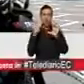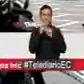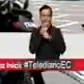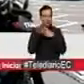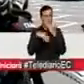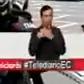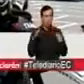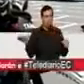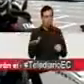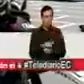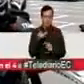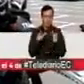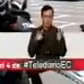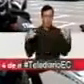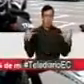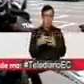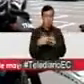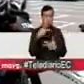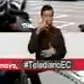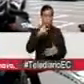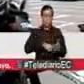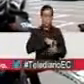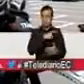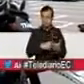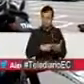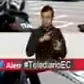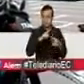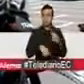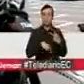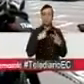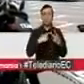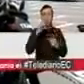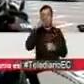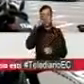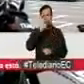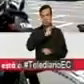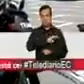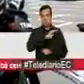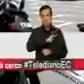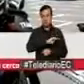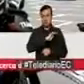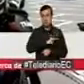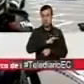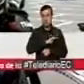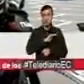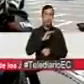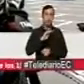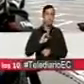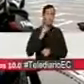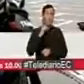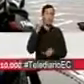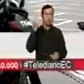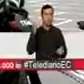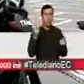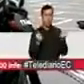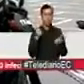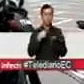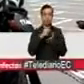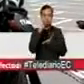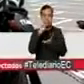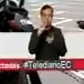vehicular y permitir conjuntamente con la Agencia Metropolitana de Tránsito que circulen únicamente los vehículos que